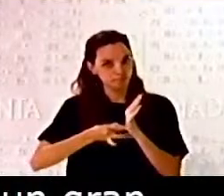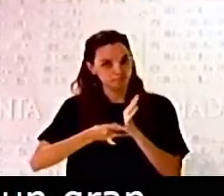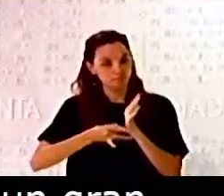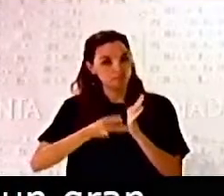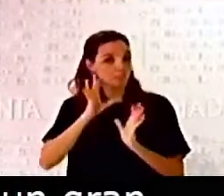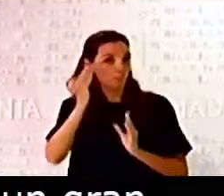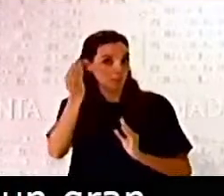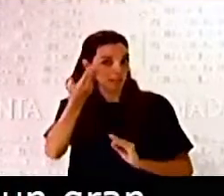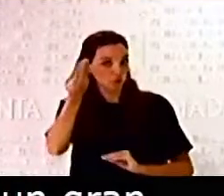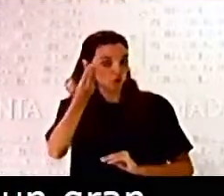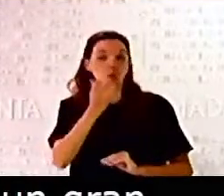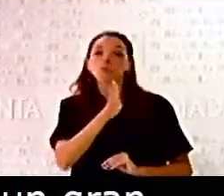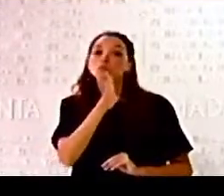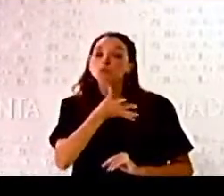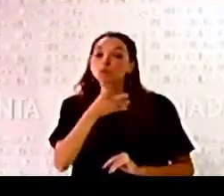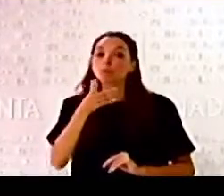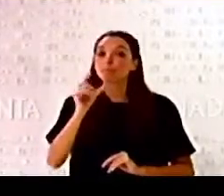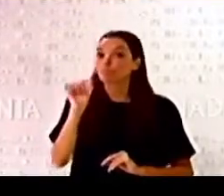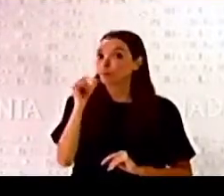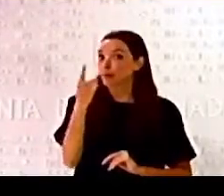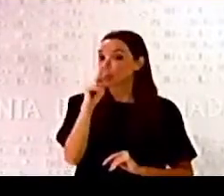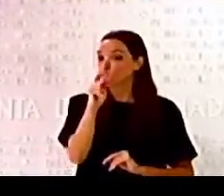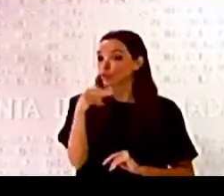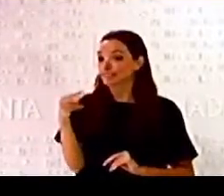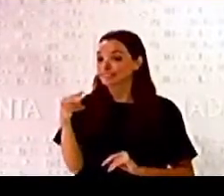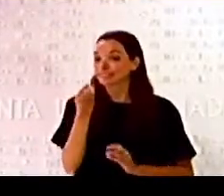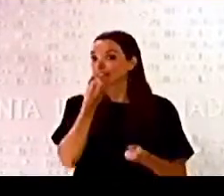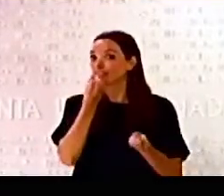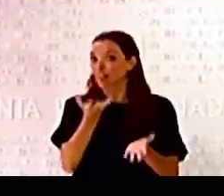Primero, porque la sentencia lo que dice